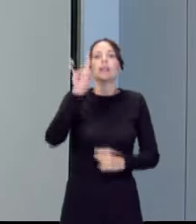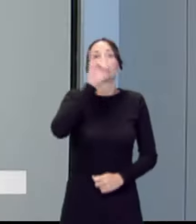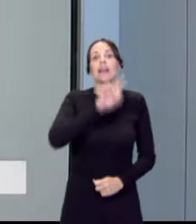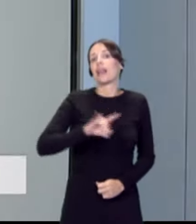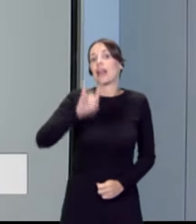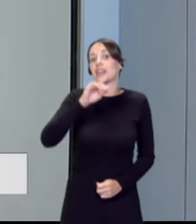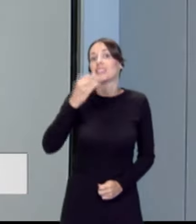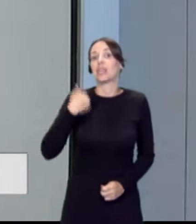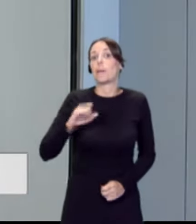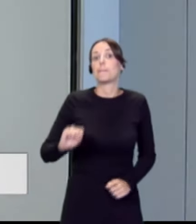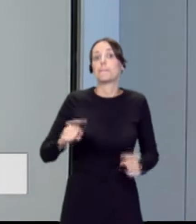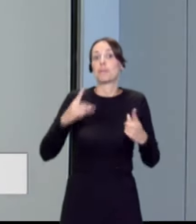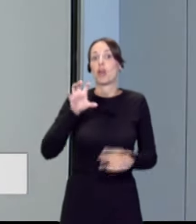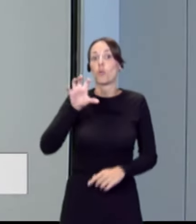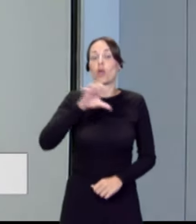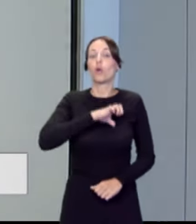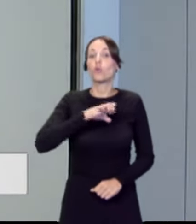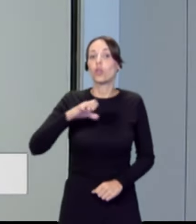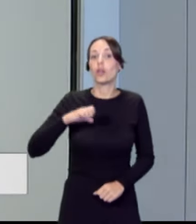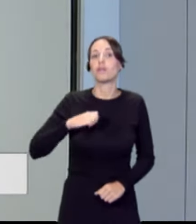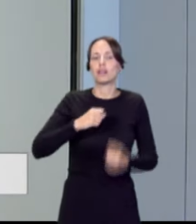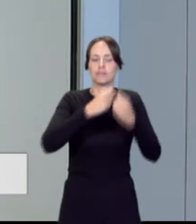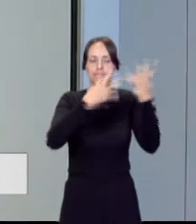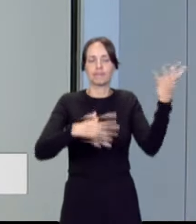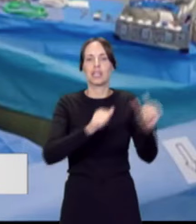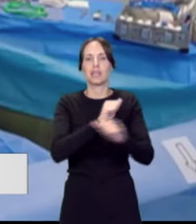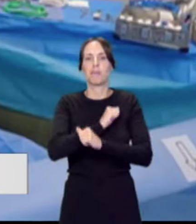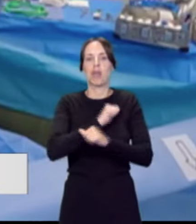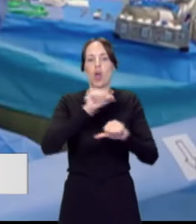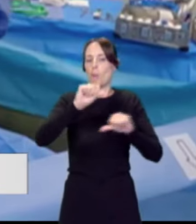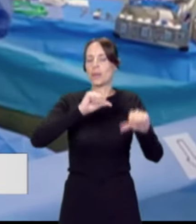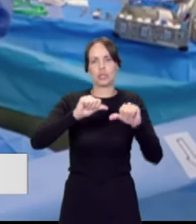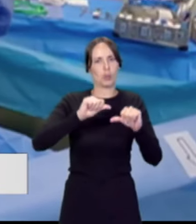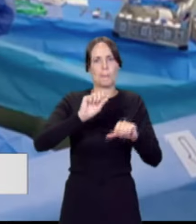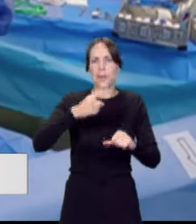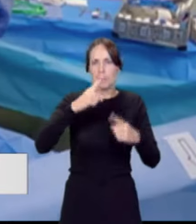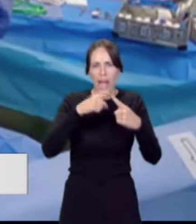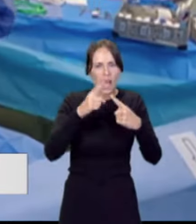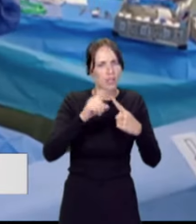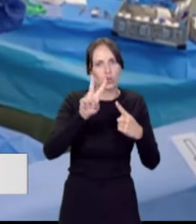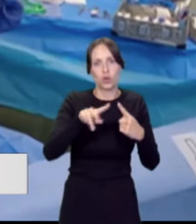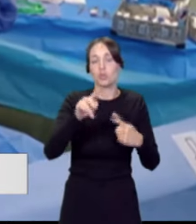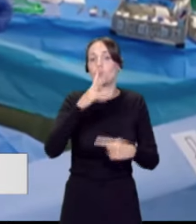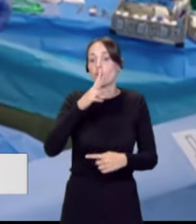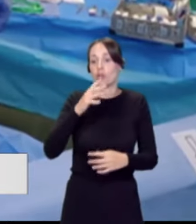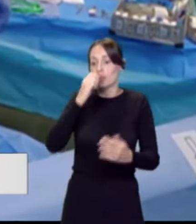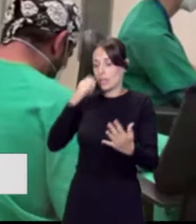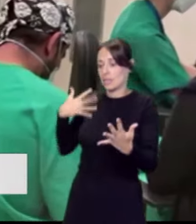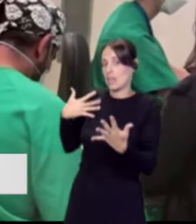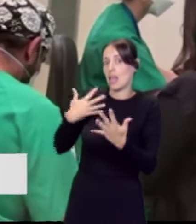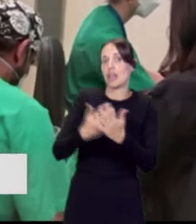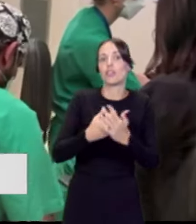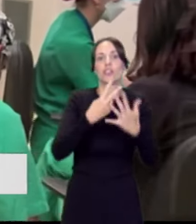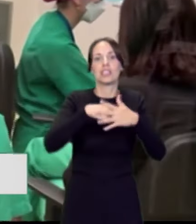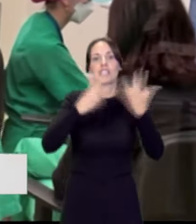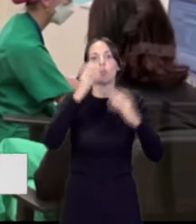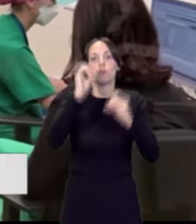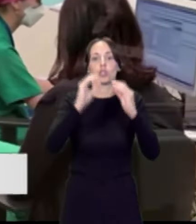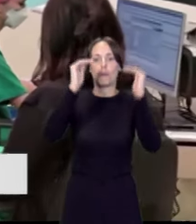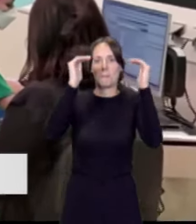la primera comunidad autónoma con la mayor lista de espera quirúrgica. En el último año el tiempo de espera se ha reducido en un 17%